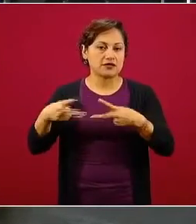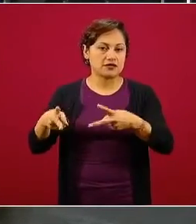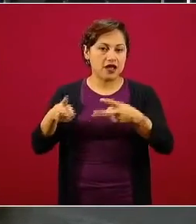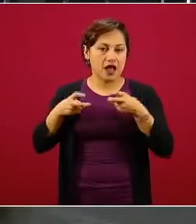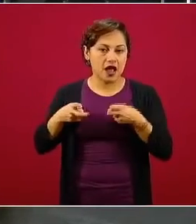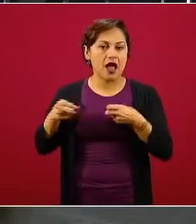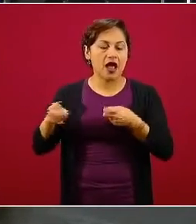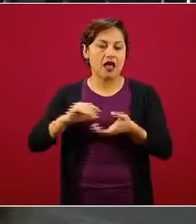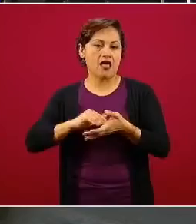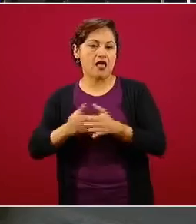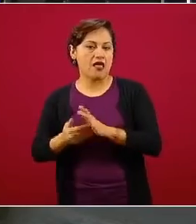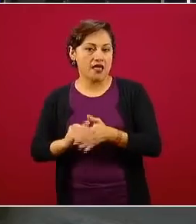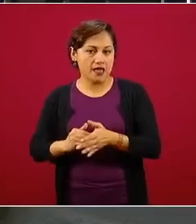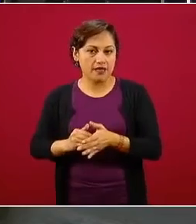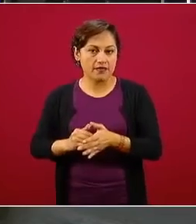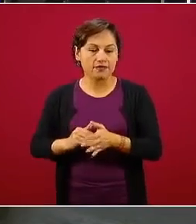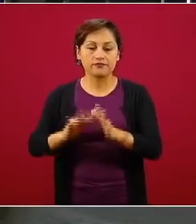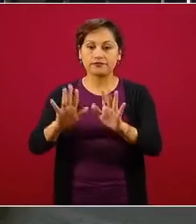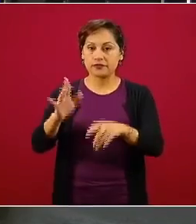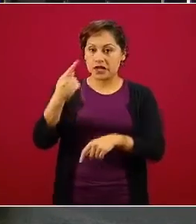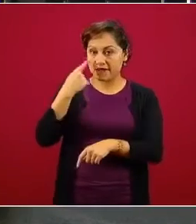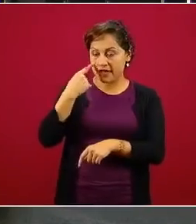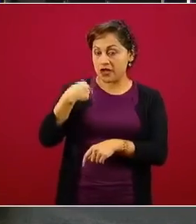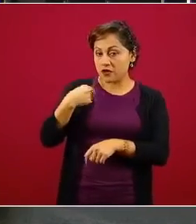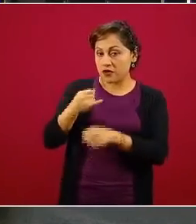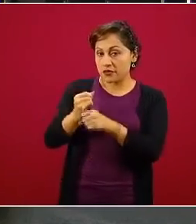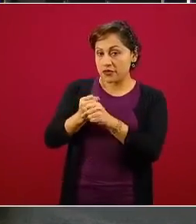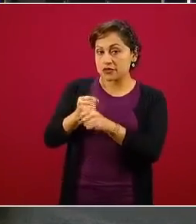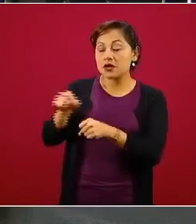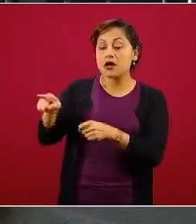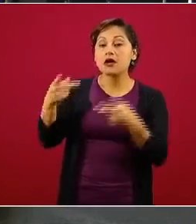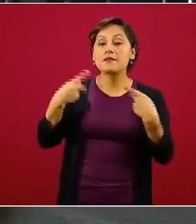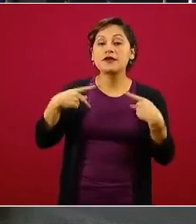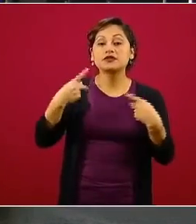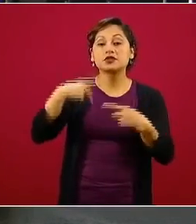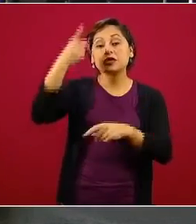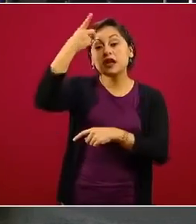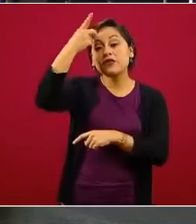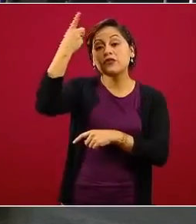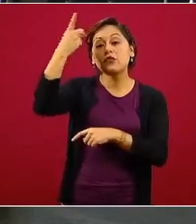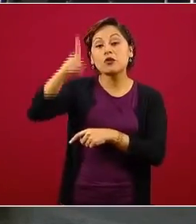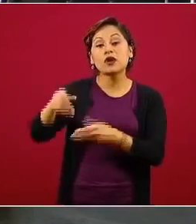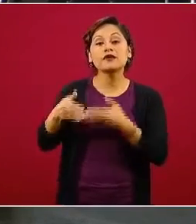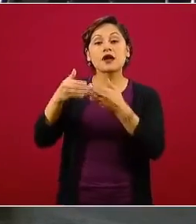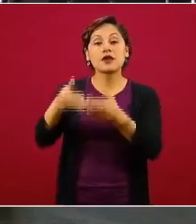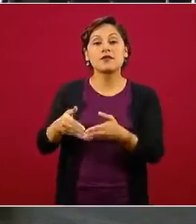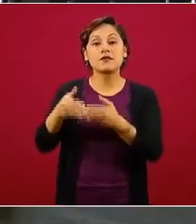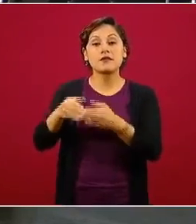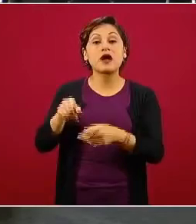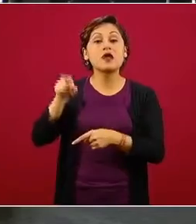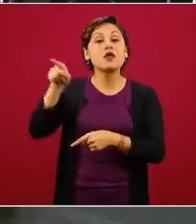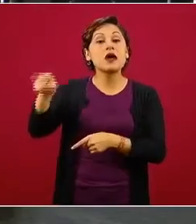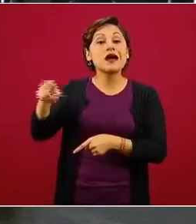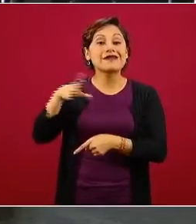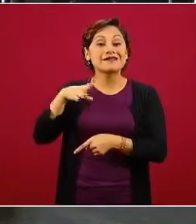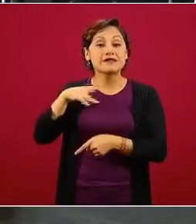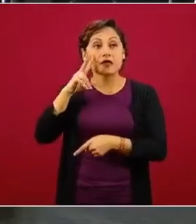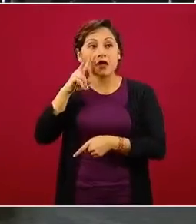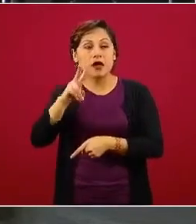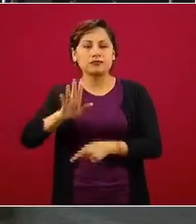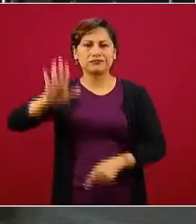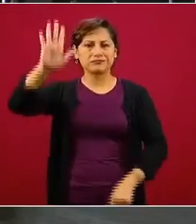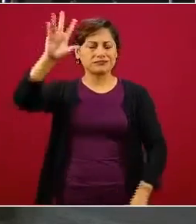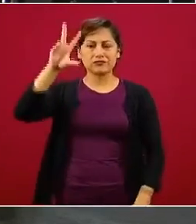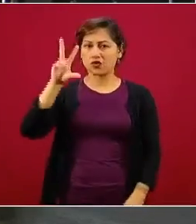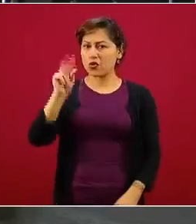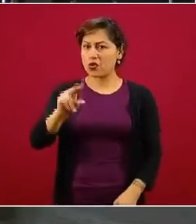La persona dueña del barco estaba ahí y obviamente protestó y dijo que no era así, que